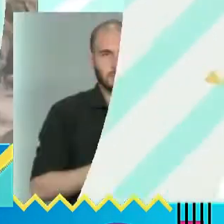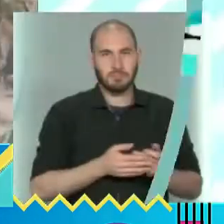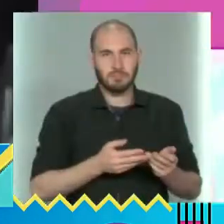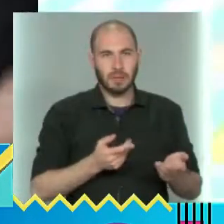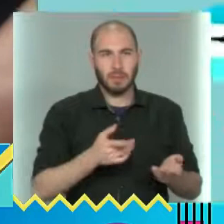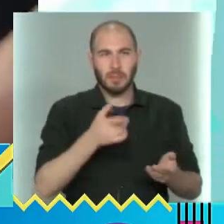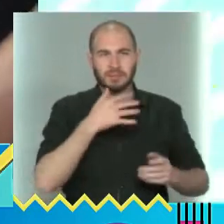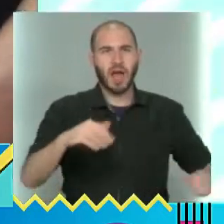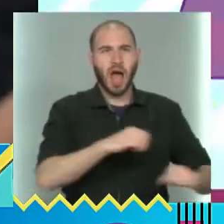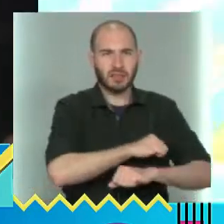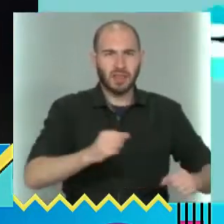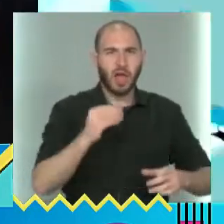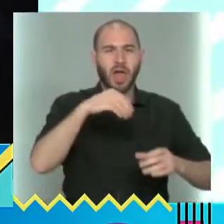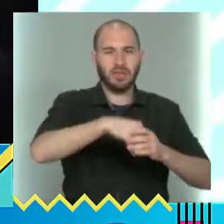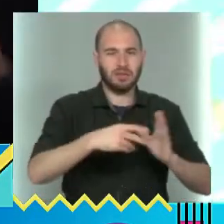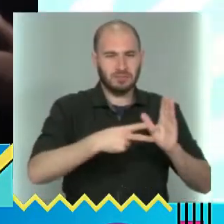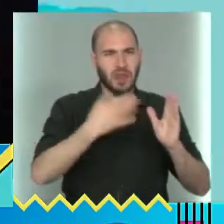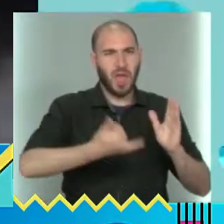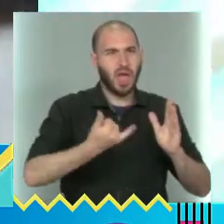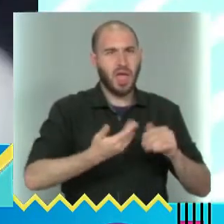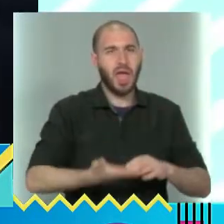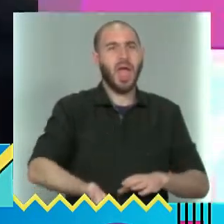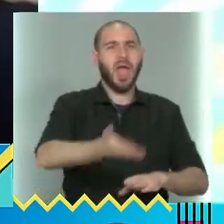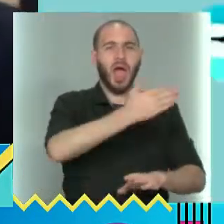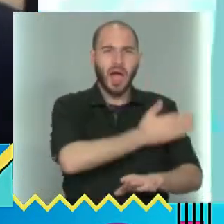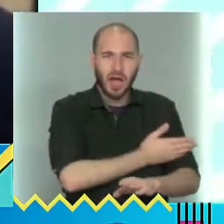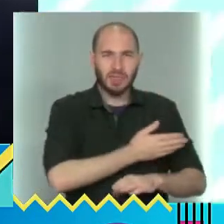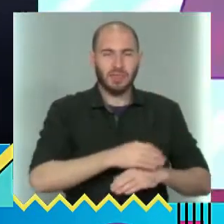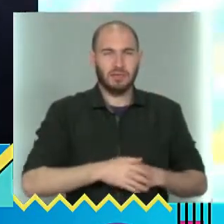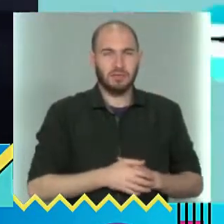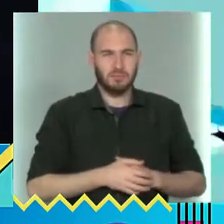diríamos, atentados terroristas dentro de Siria, mucho antes de